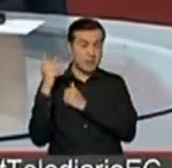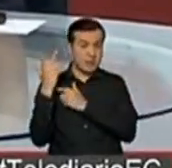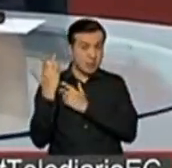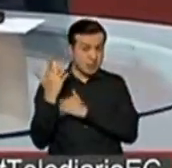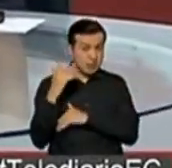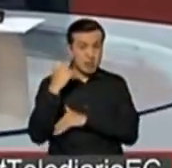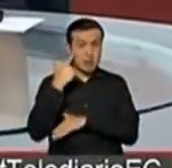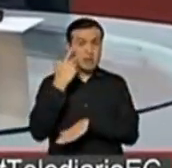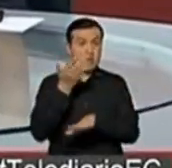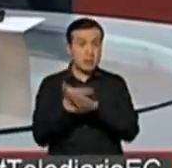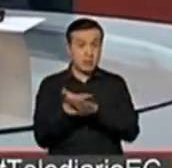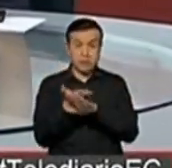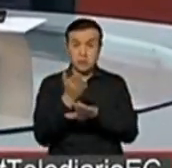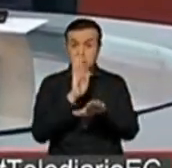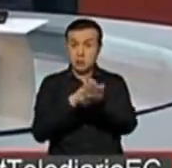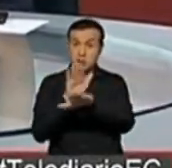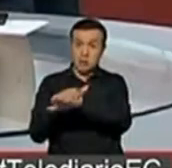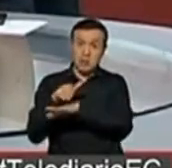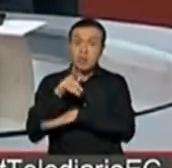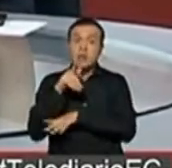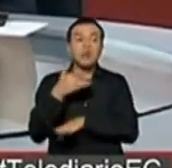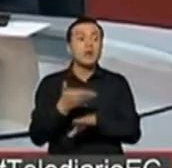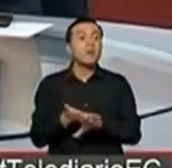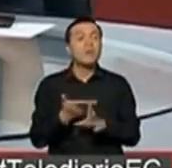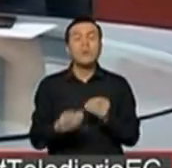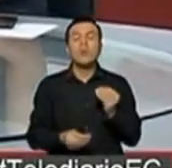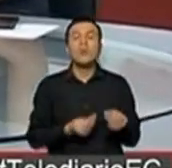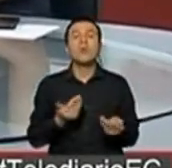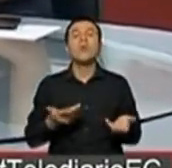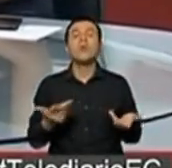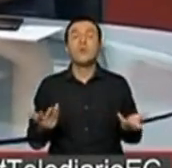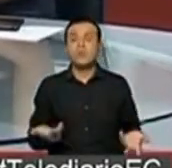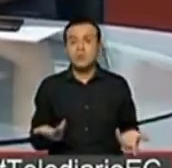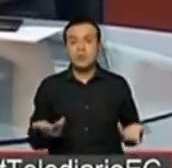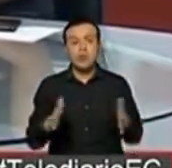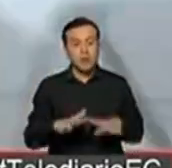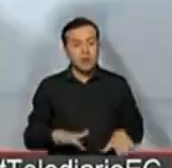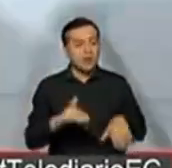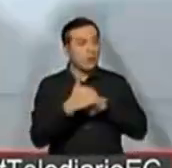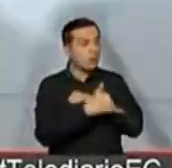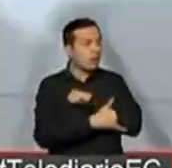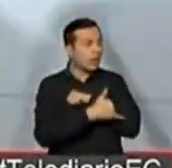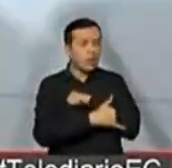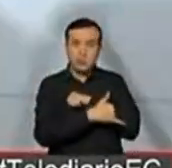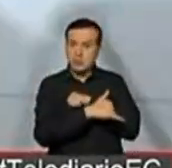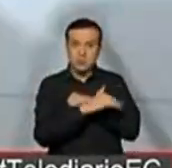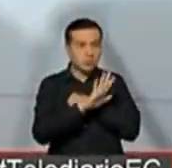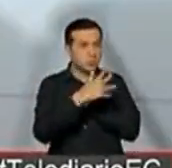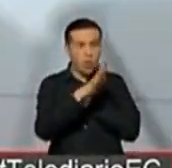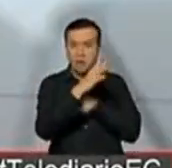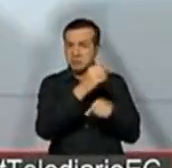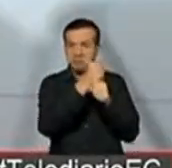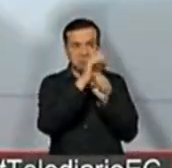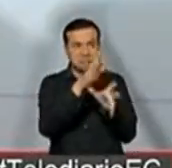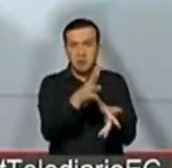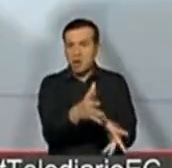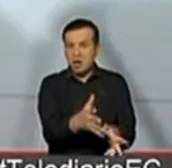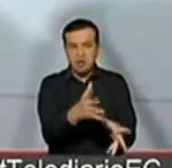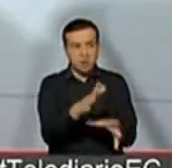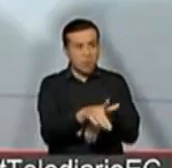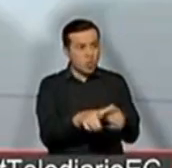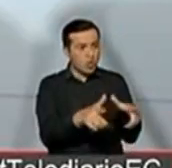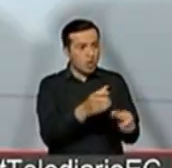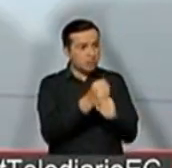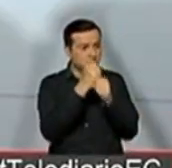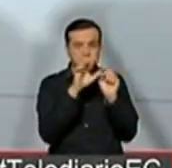está abierta a la convocatoria. ¿Quién va a venir a un país en el cual no hay la menor seguridad física para